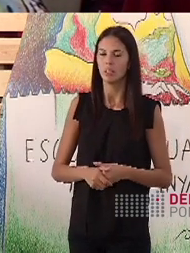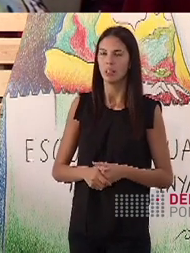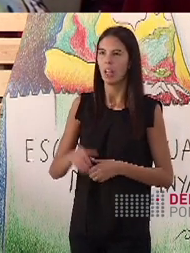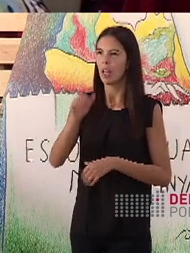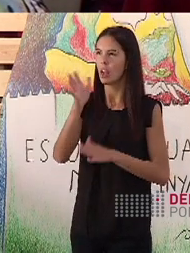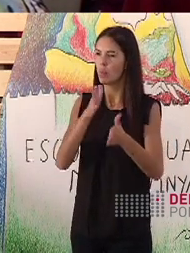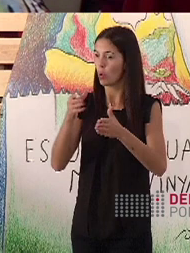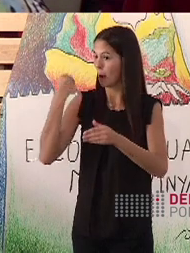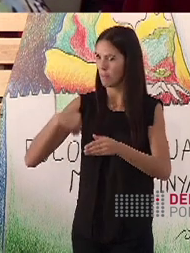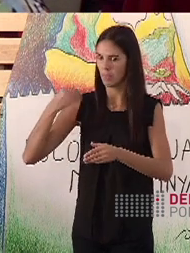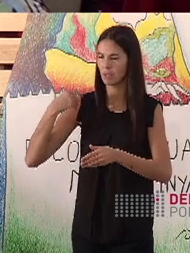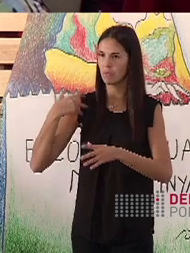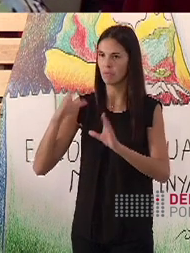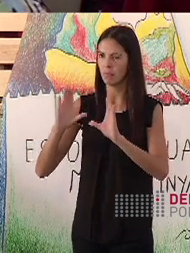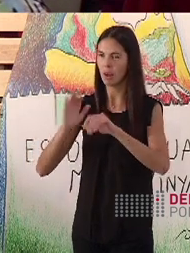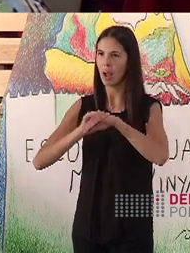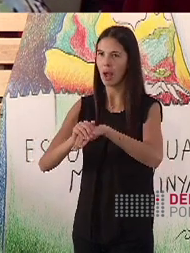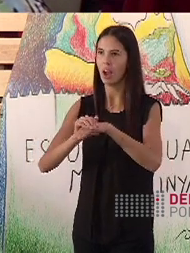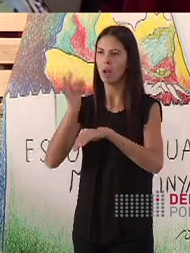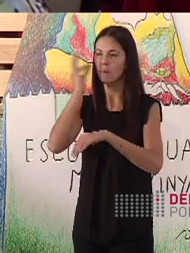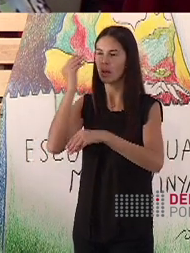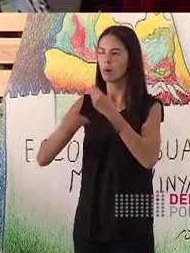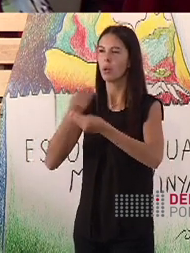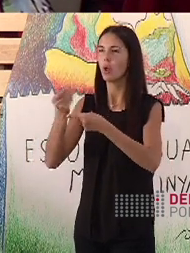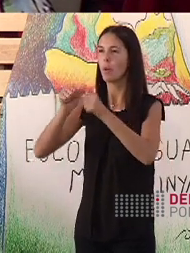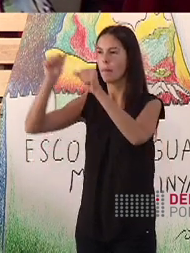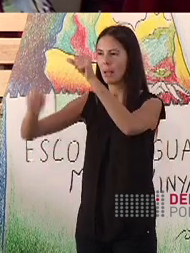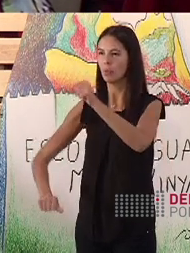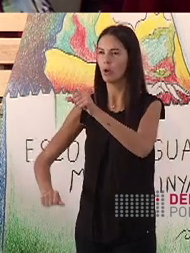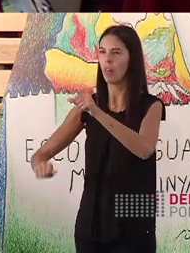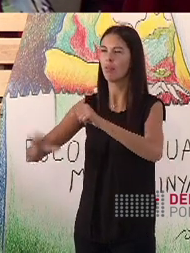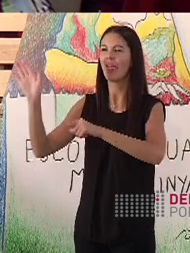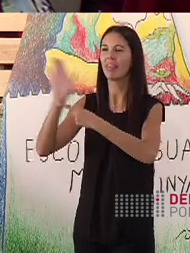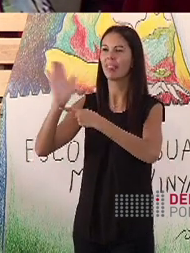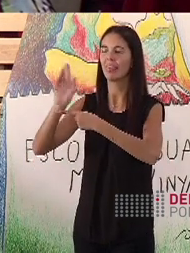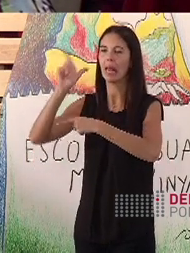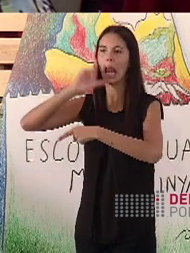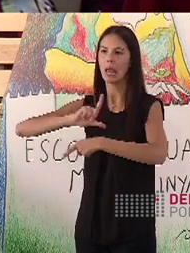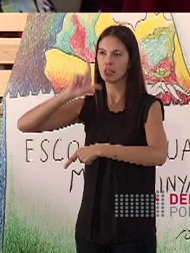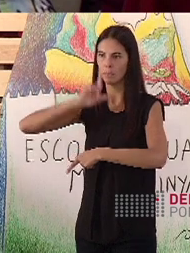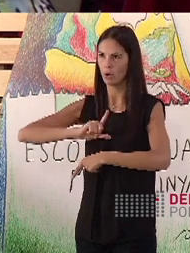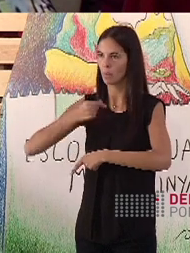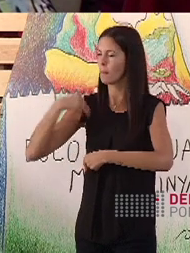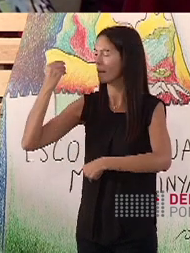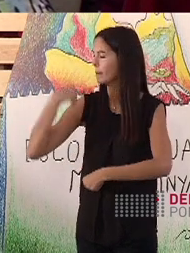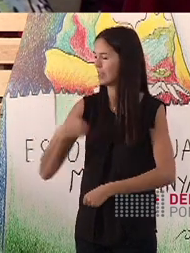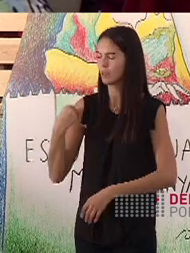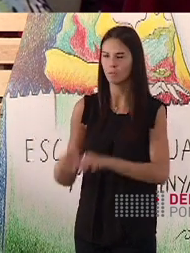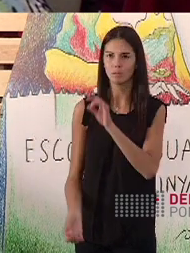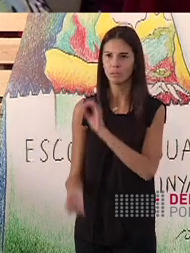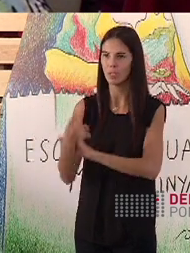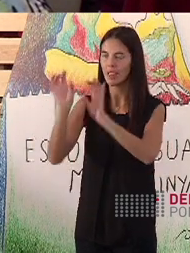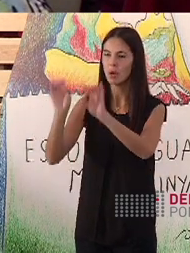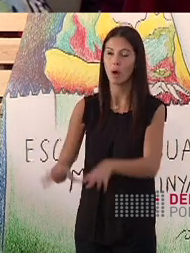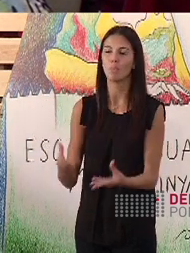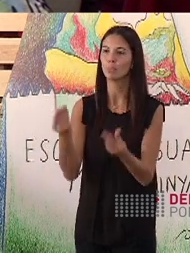años, otras amigas en Berlín haciendo una película de cine lésbico les pasaba lo mismo, o sea, cantidad